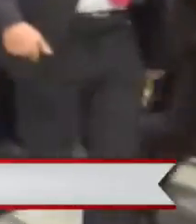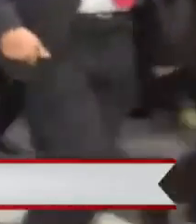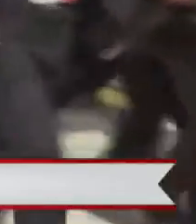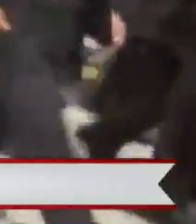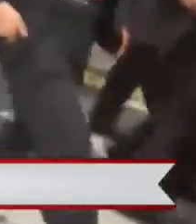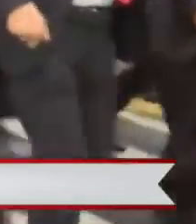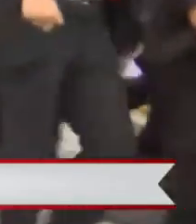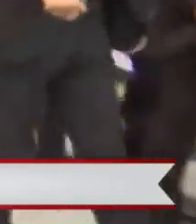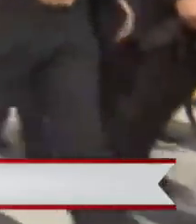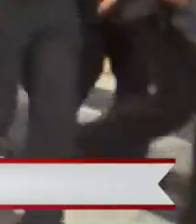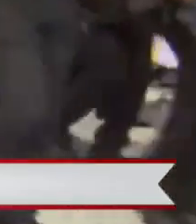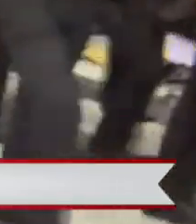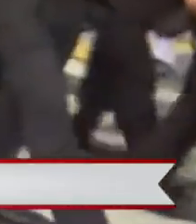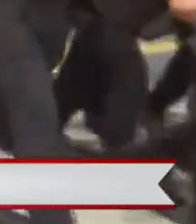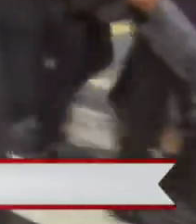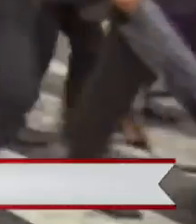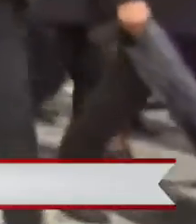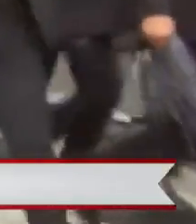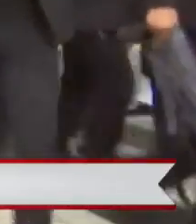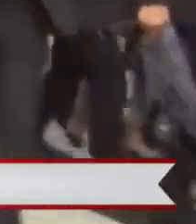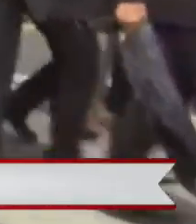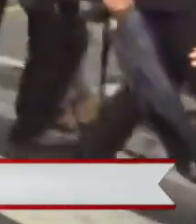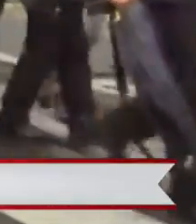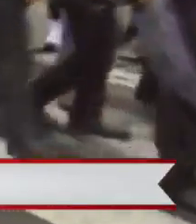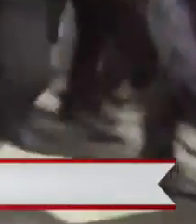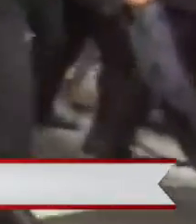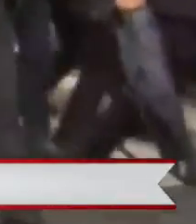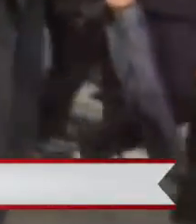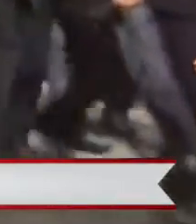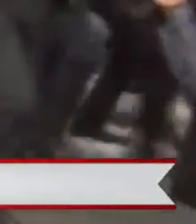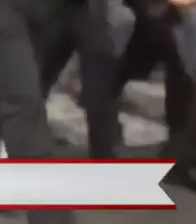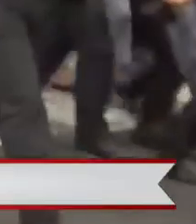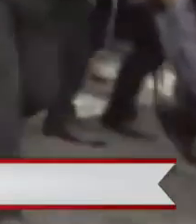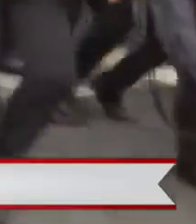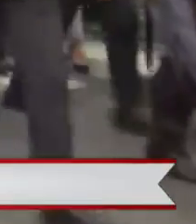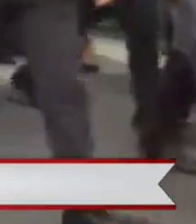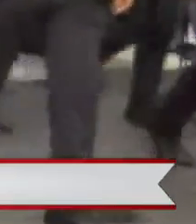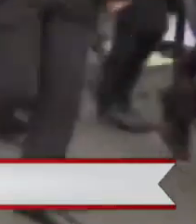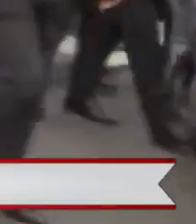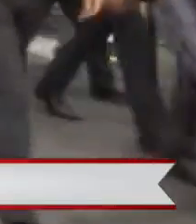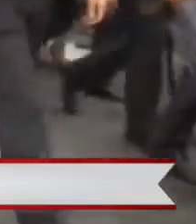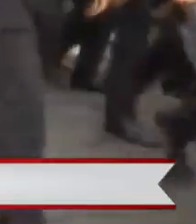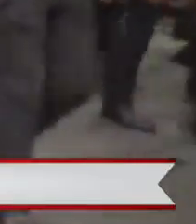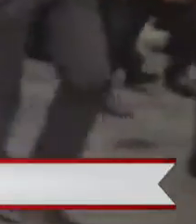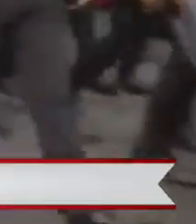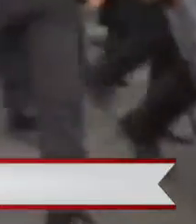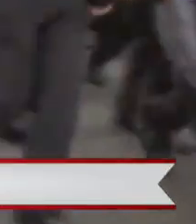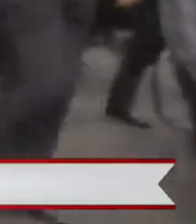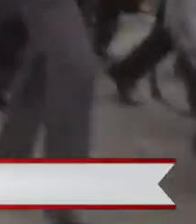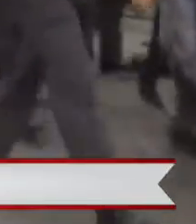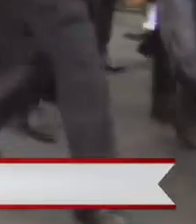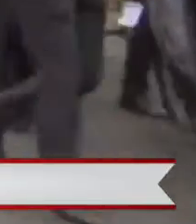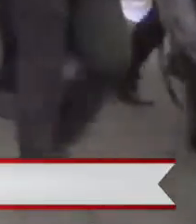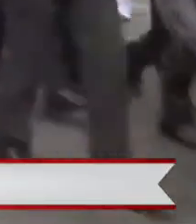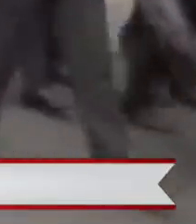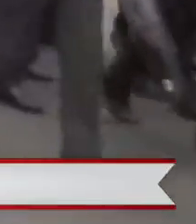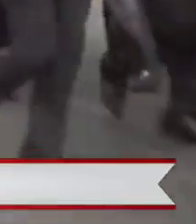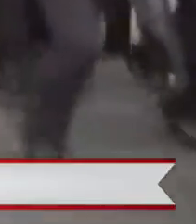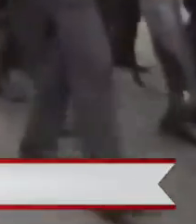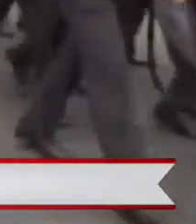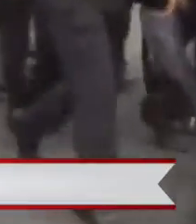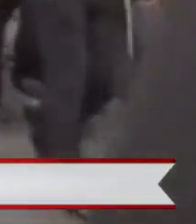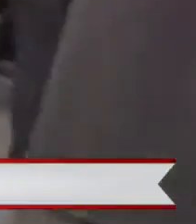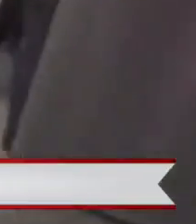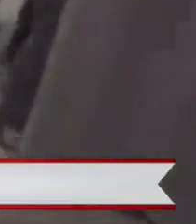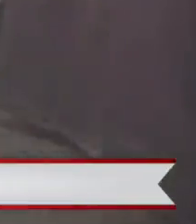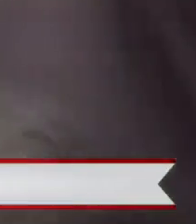unidad, en su vehículo oficial, cuando llegó hasta este poder del Estado. Sin embargo, ahora ha decidido caminar, acompañado